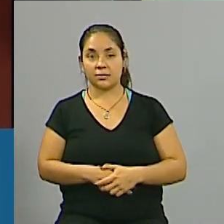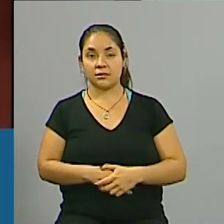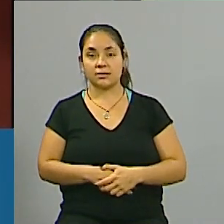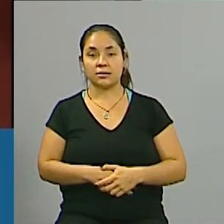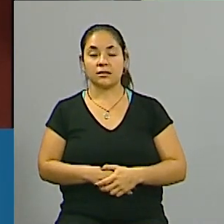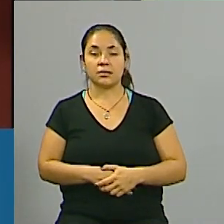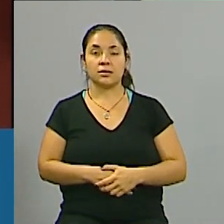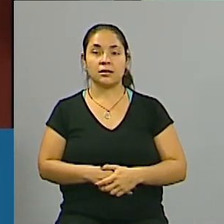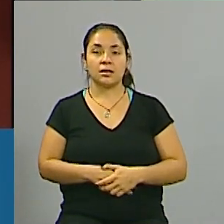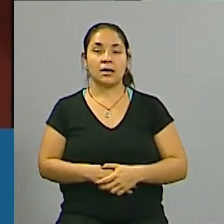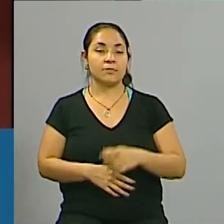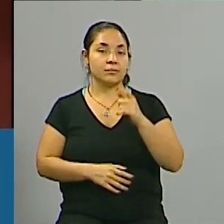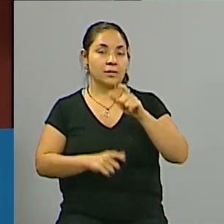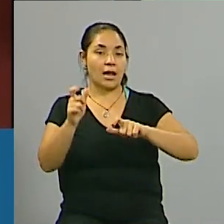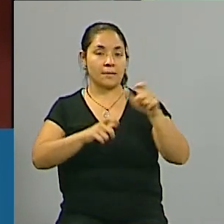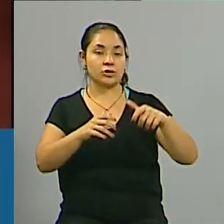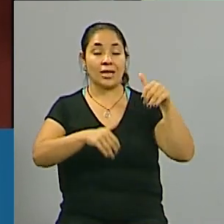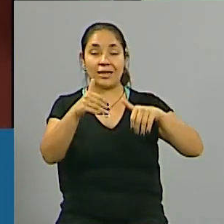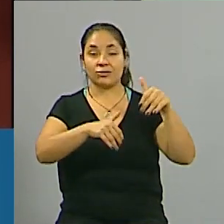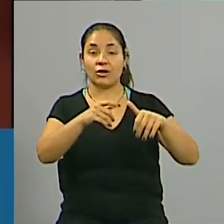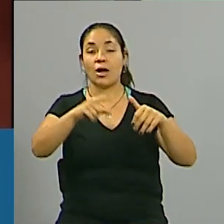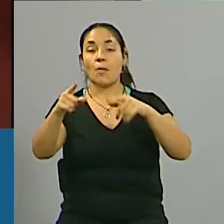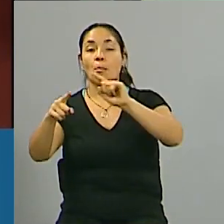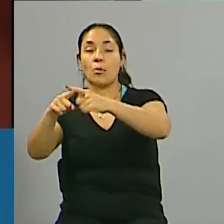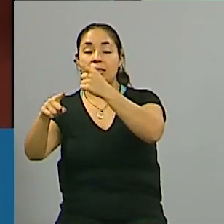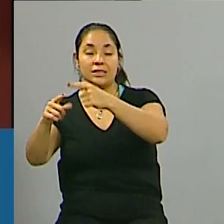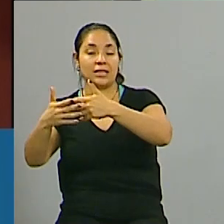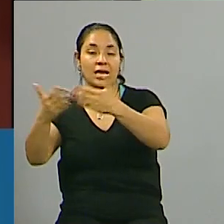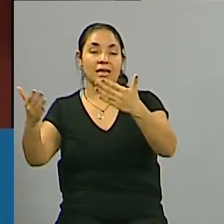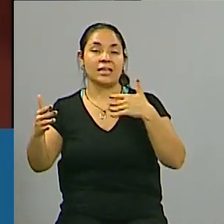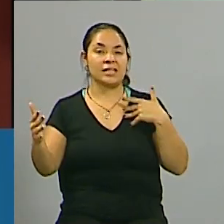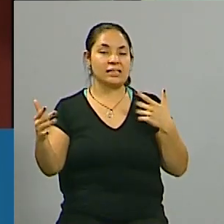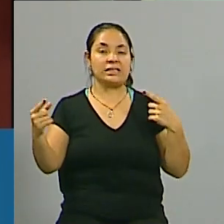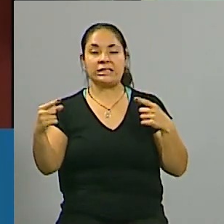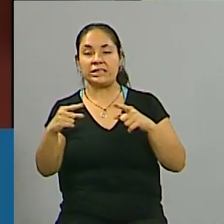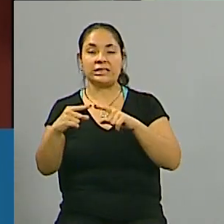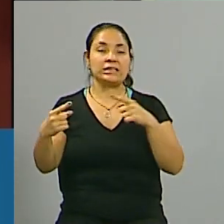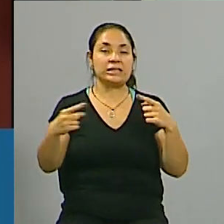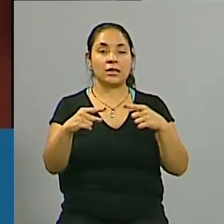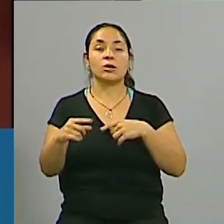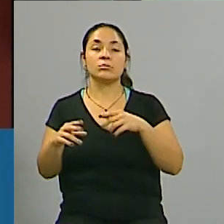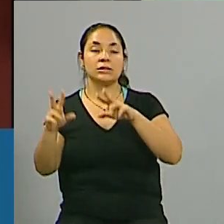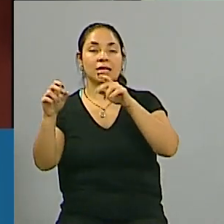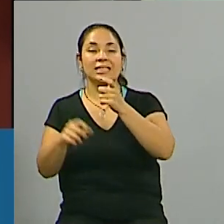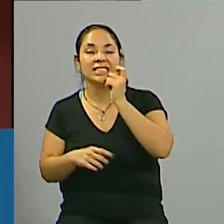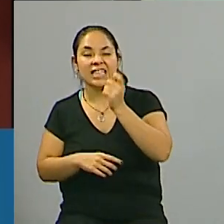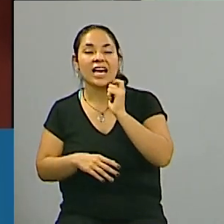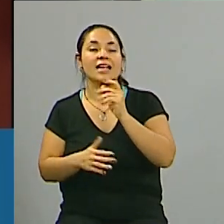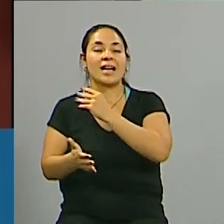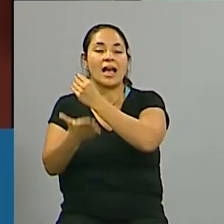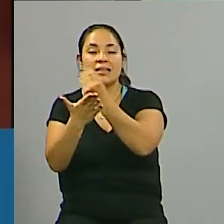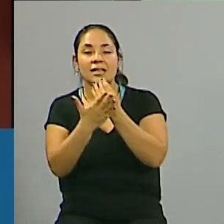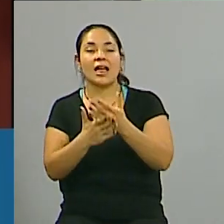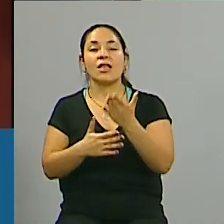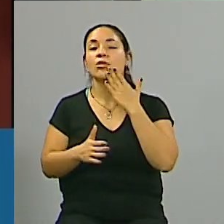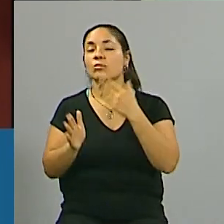los políticos o el electorado y la política en general, más allá de los candidatos y las figuras y los referentes. Y esto tiene